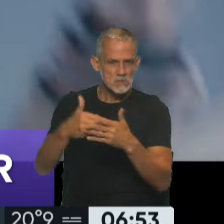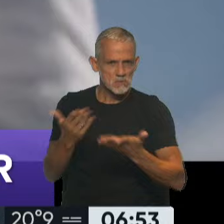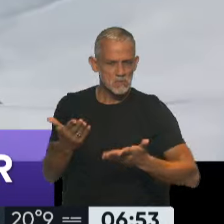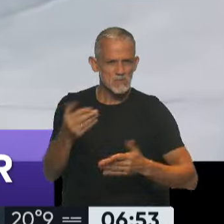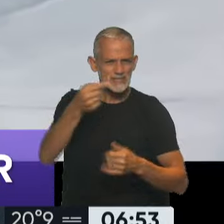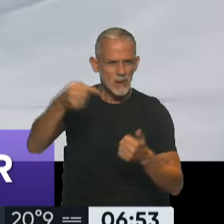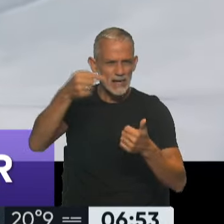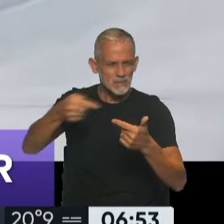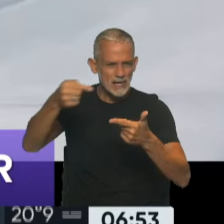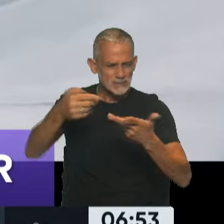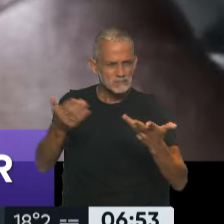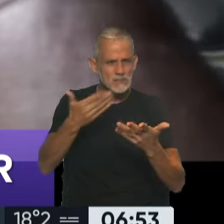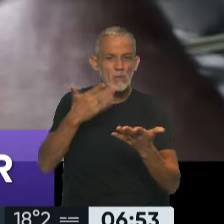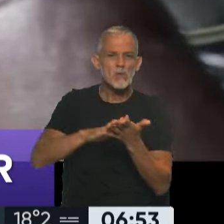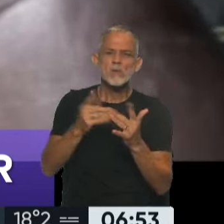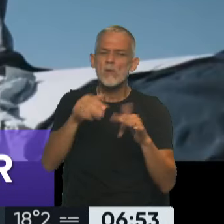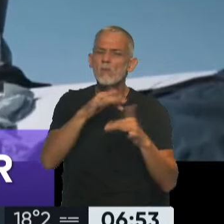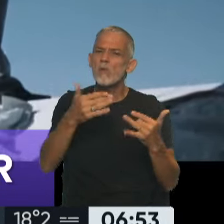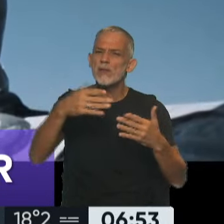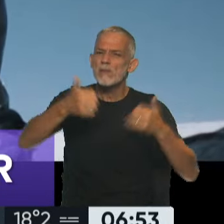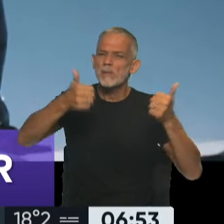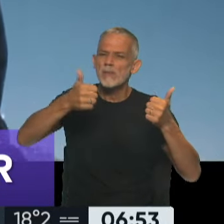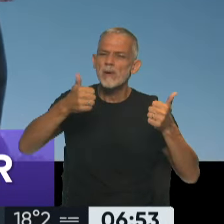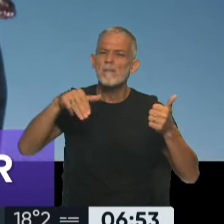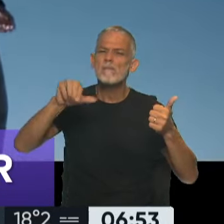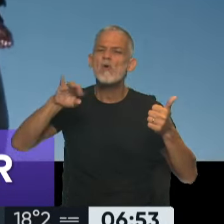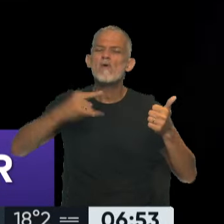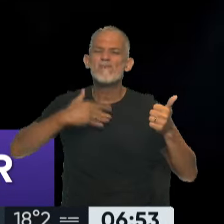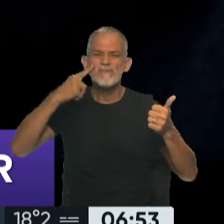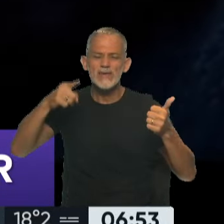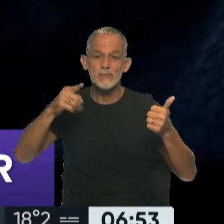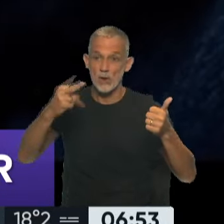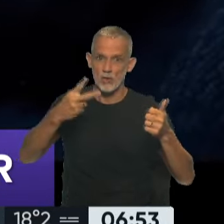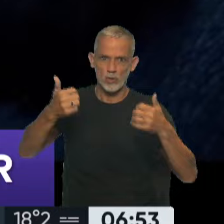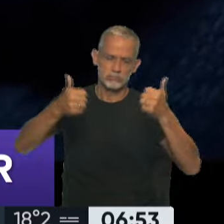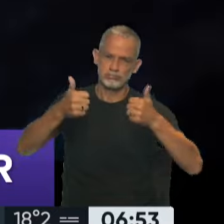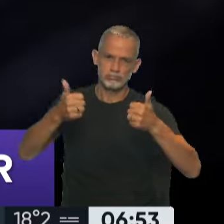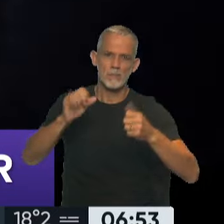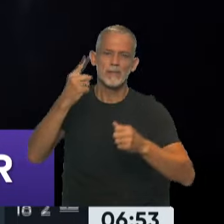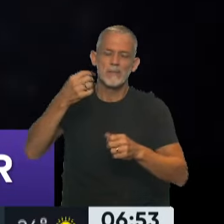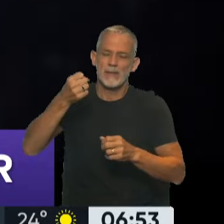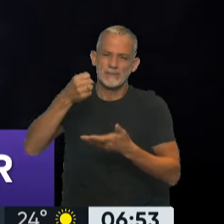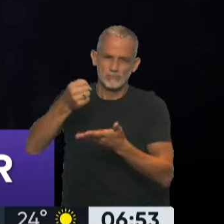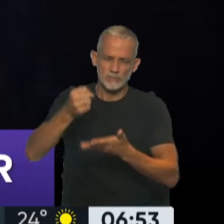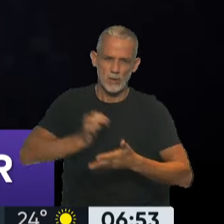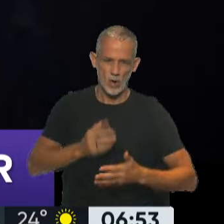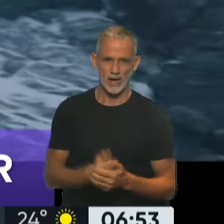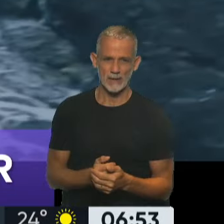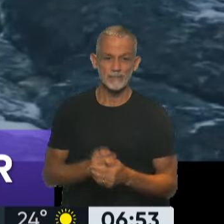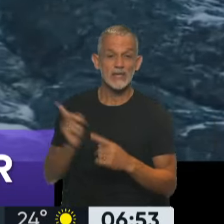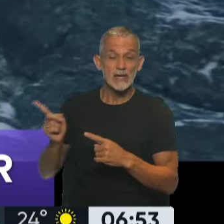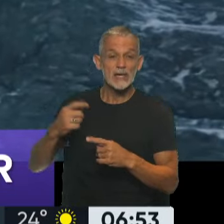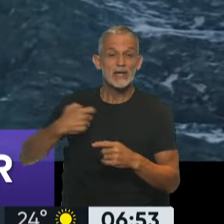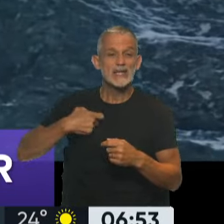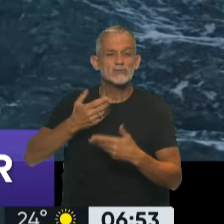en las últimas semanas se está hablando de, bueno, que podría estar peleándole a Cillian Murphy y los dos estarían peleando por ganar su primer Oscar. Vemos imágenes de La Sociedad